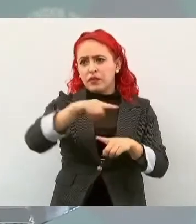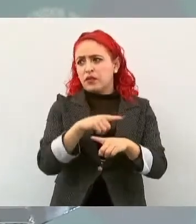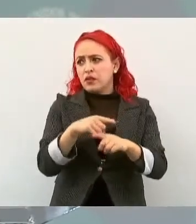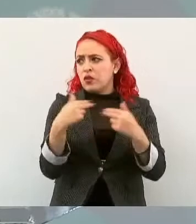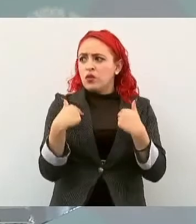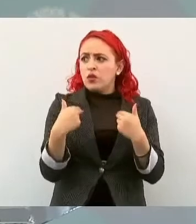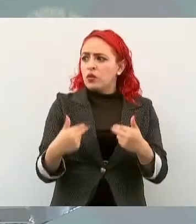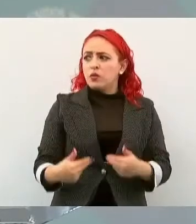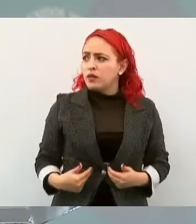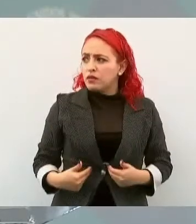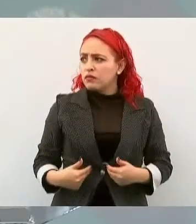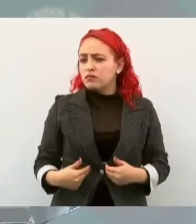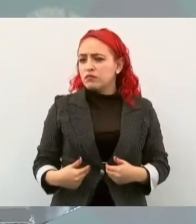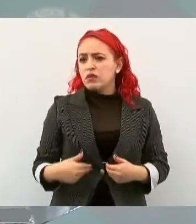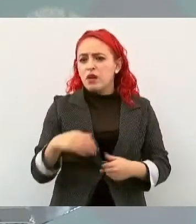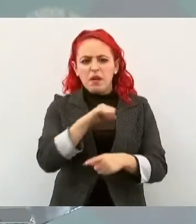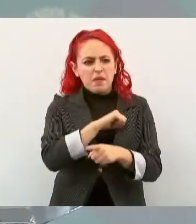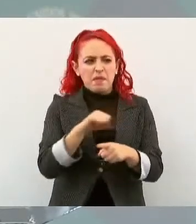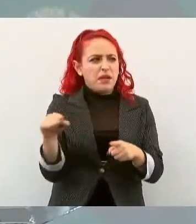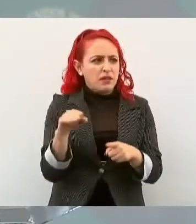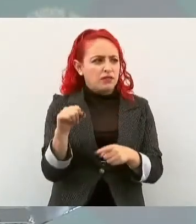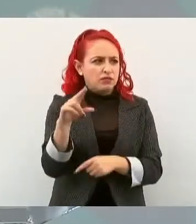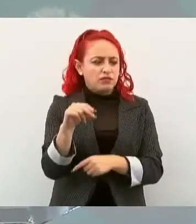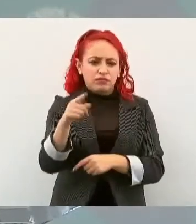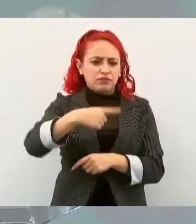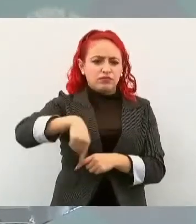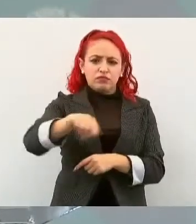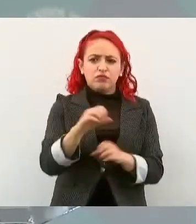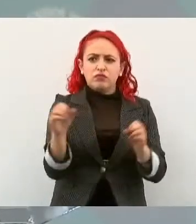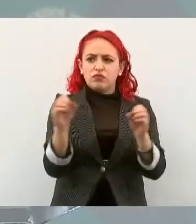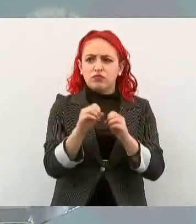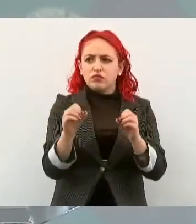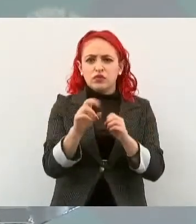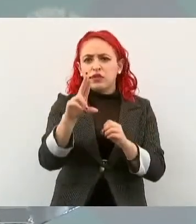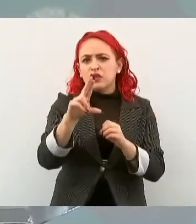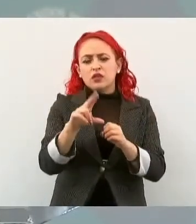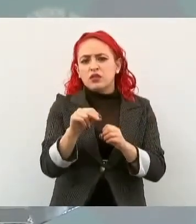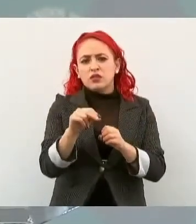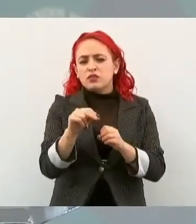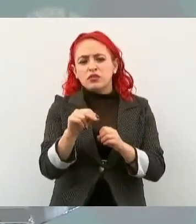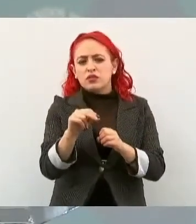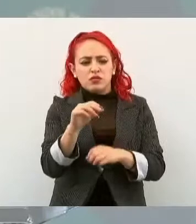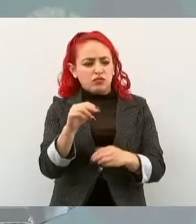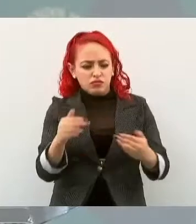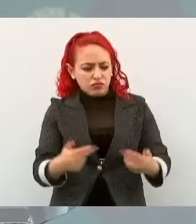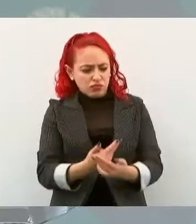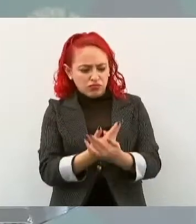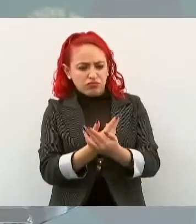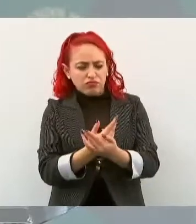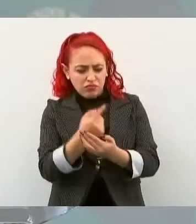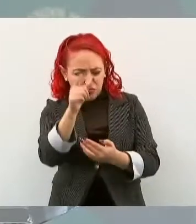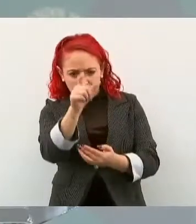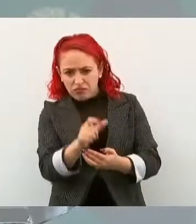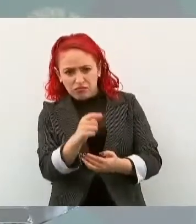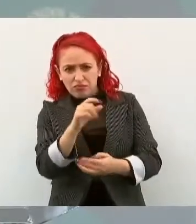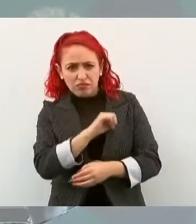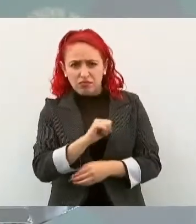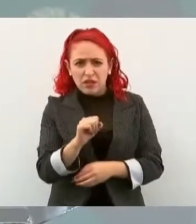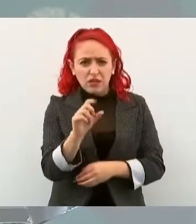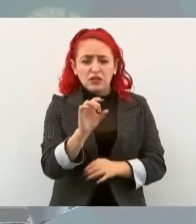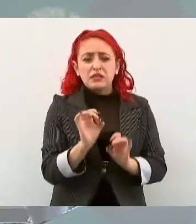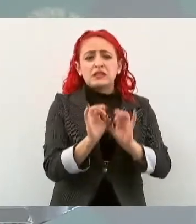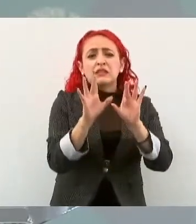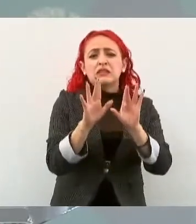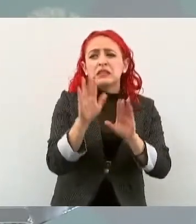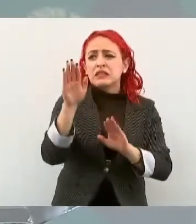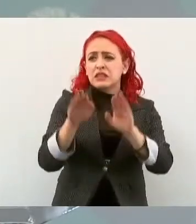seres humanos malos por naturaleza, no nacimos malos, son las circunstancias las que llevan